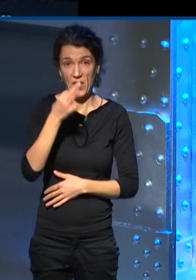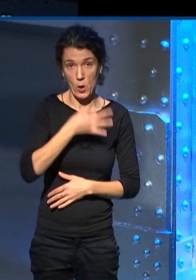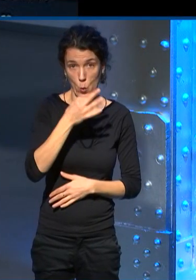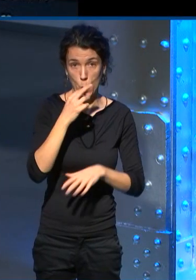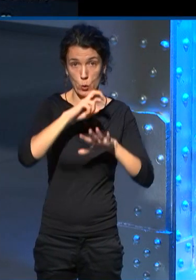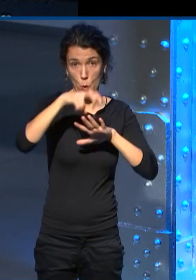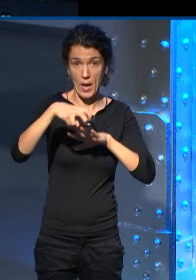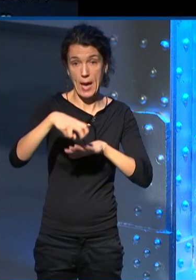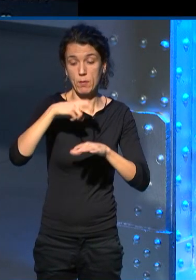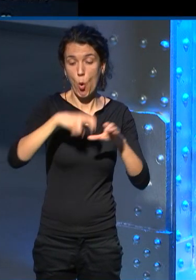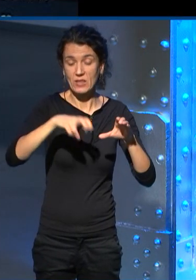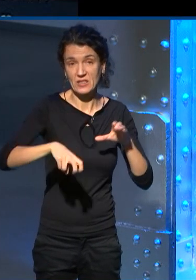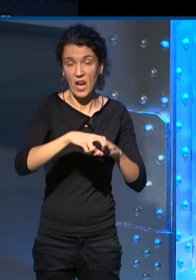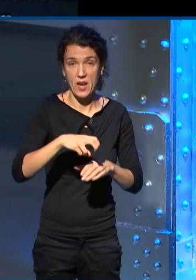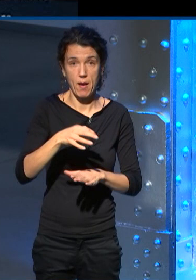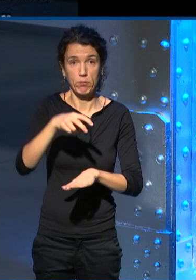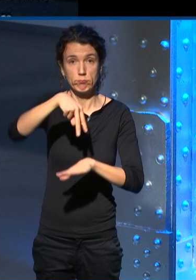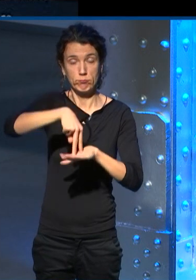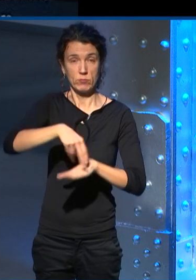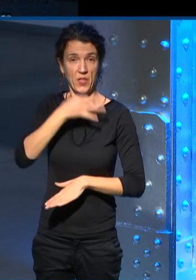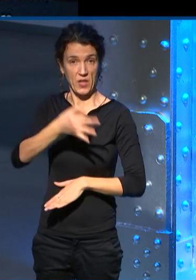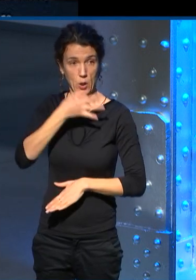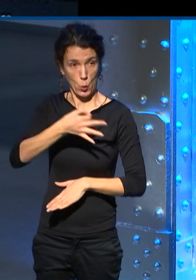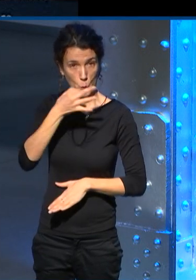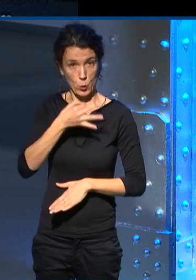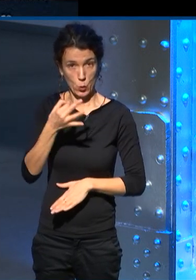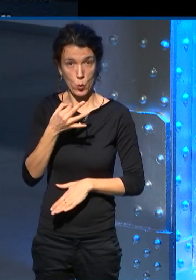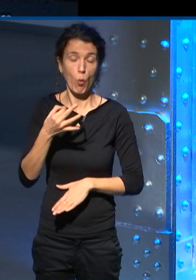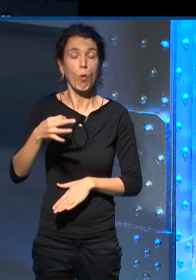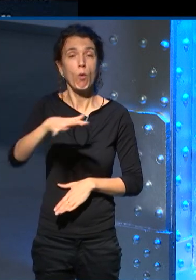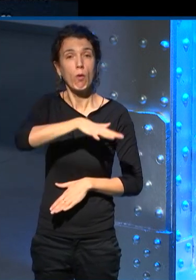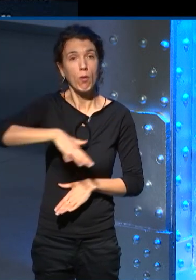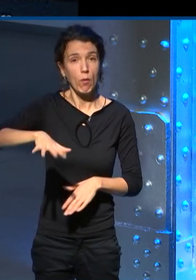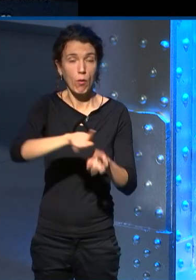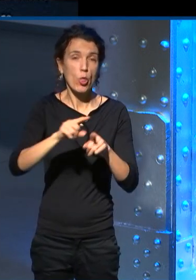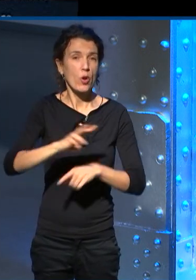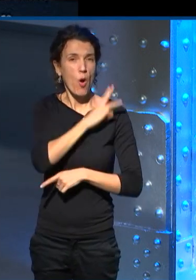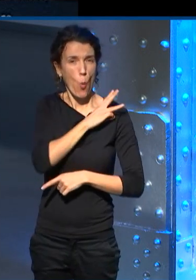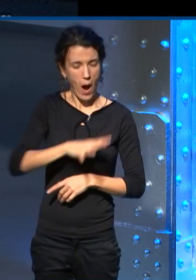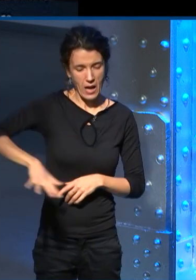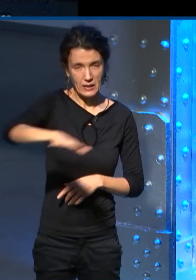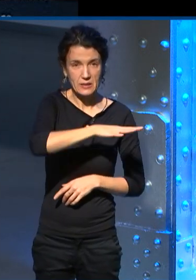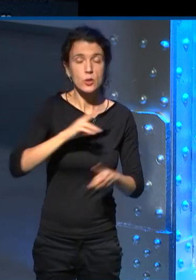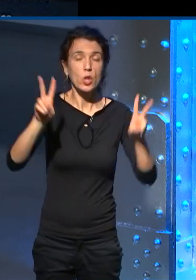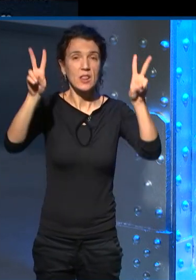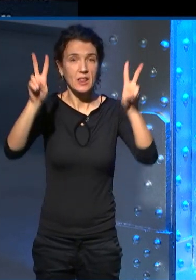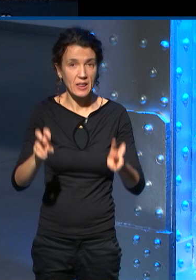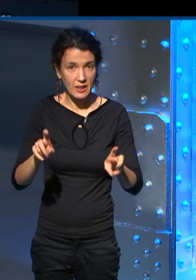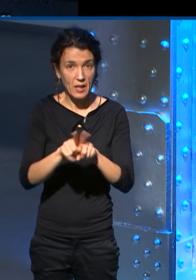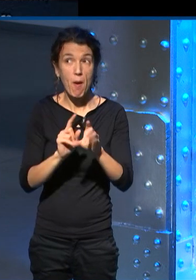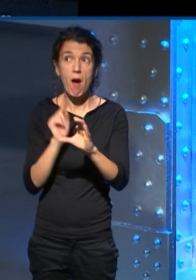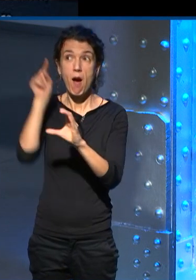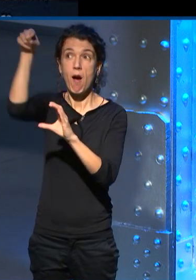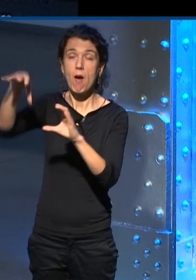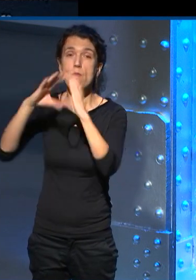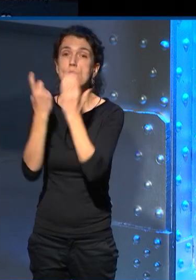escaleras del Museo de Smithsonian, el Museo del Aire y del Espacio que hay en Washington, sobre el tema de ir a Marte,